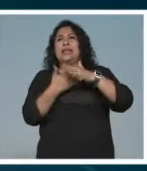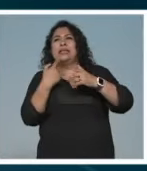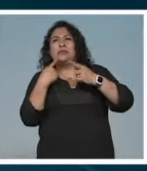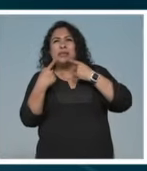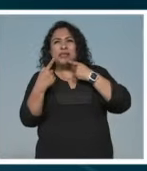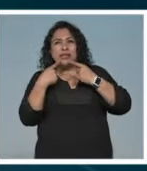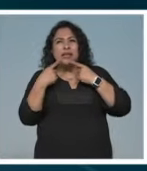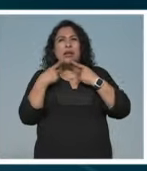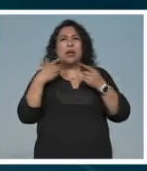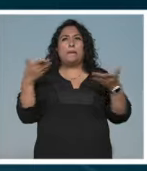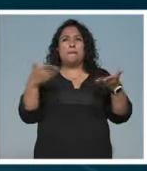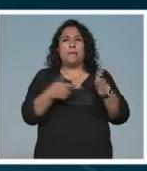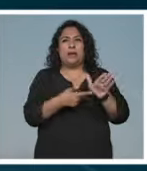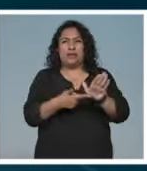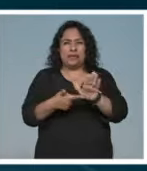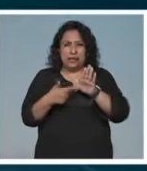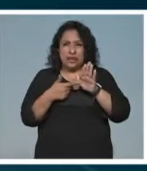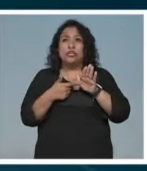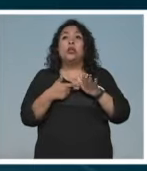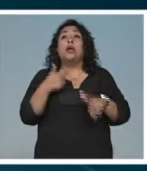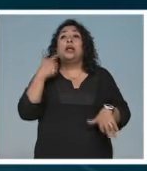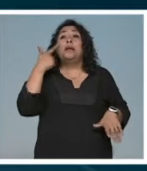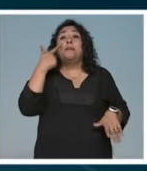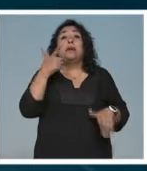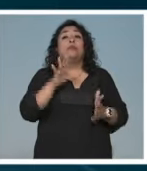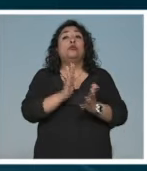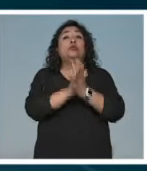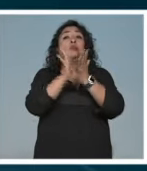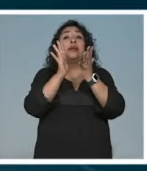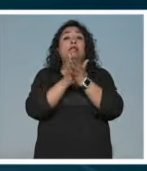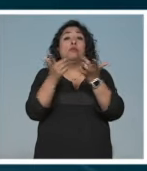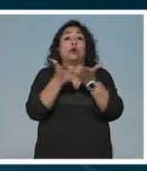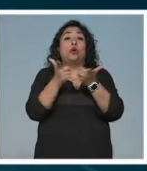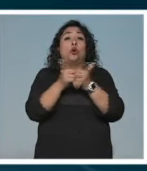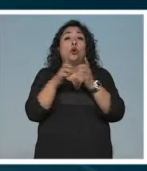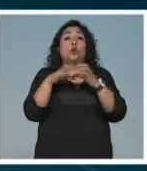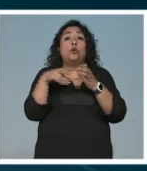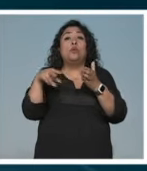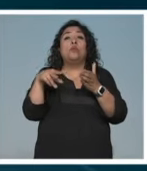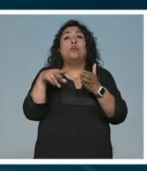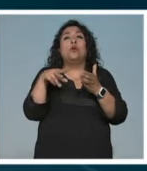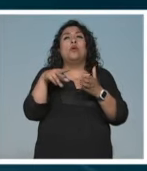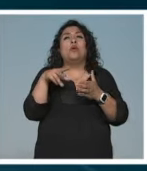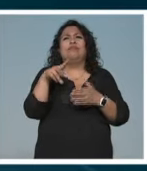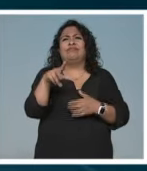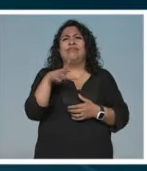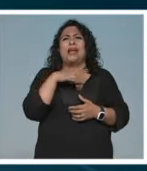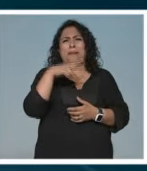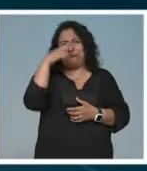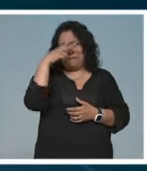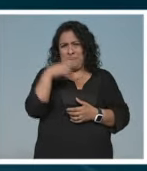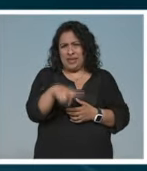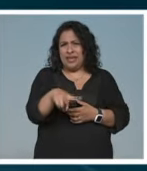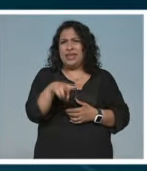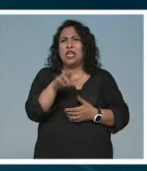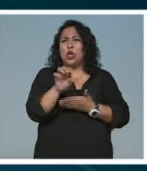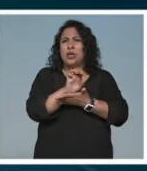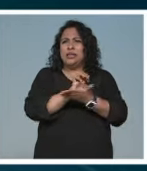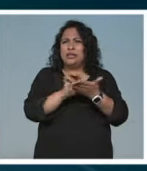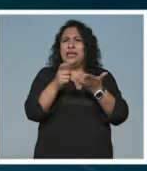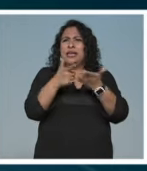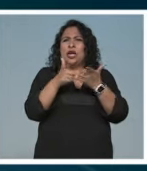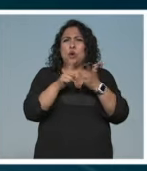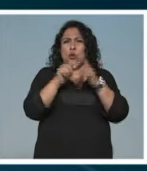diálogo y las presentaciones se encontrará la participación de la compañía danzariega de la vertiente México en escena